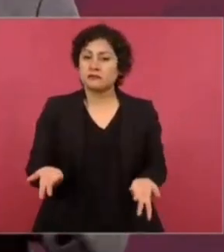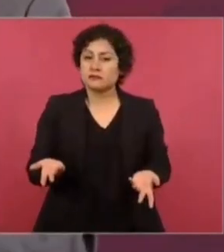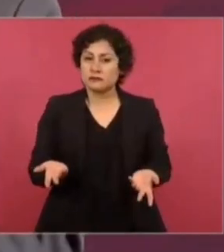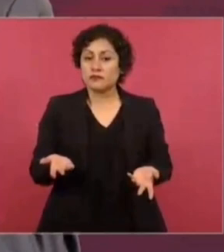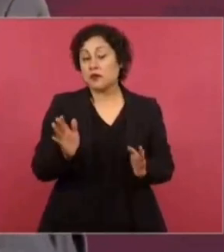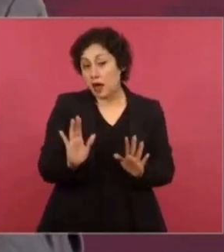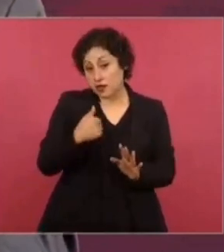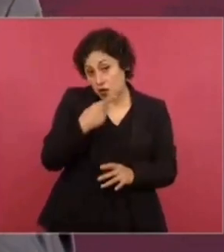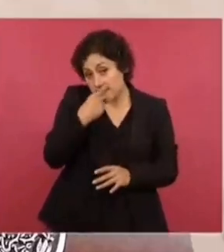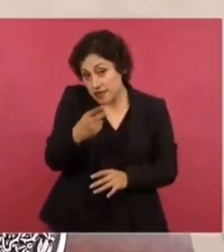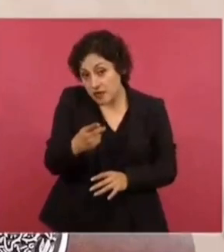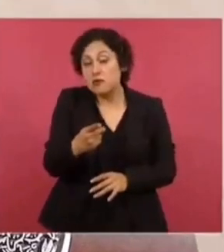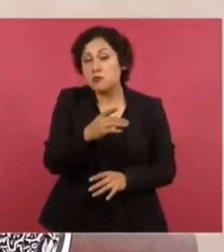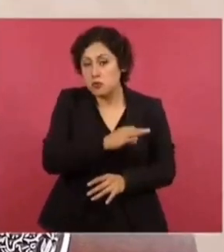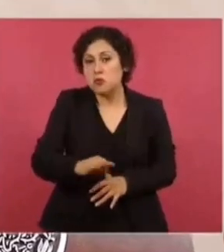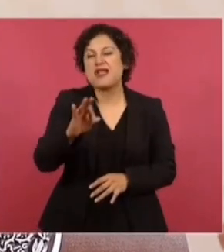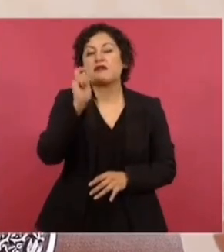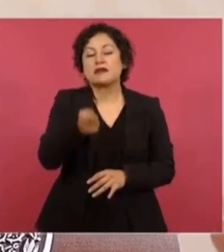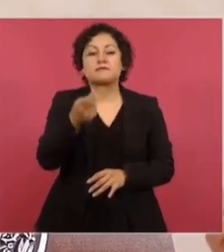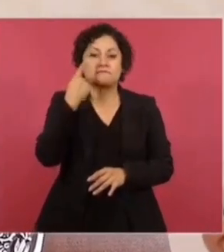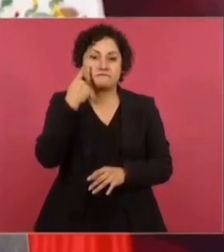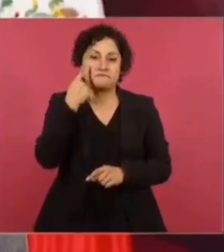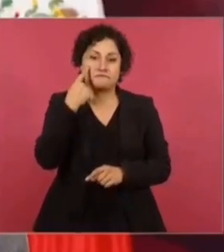sí puedo decir es que no se puede